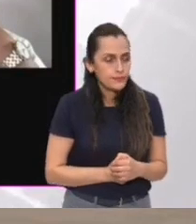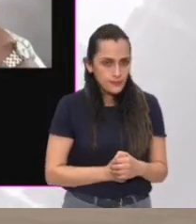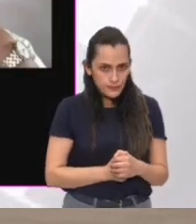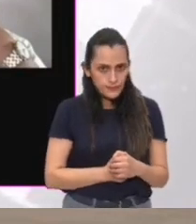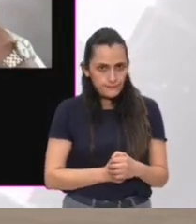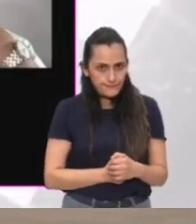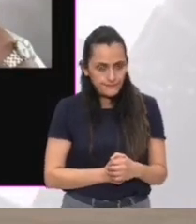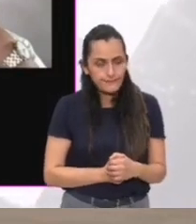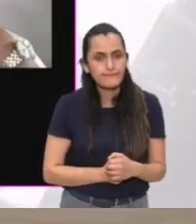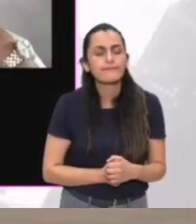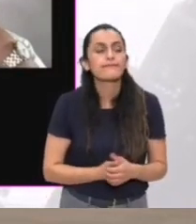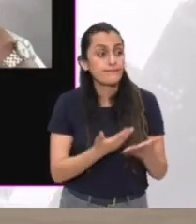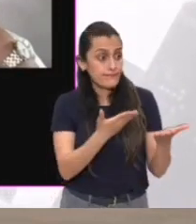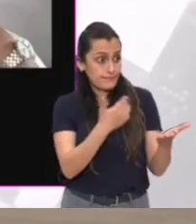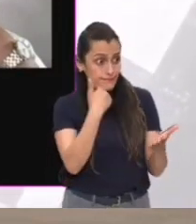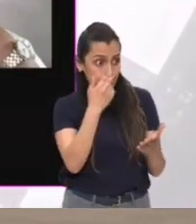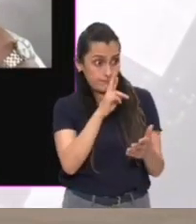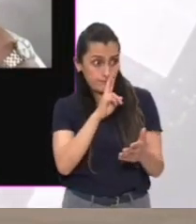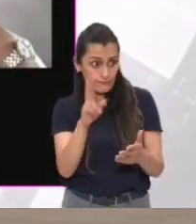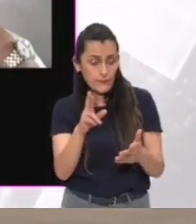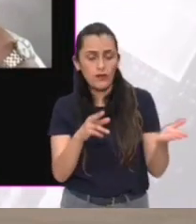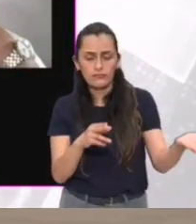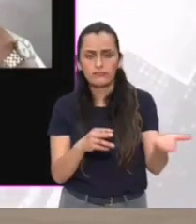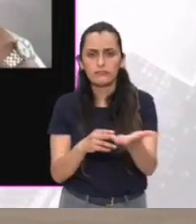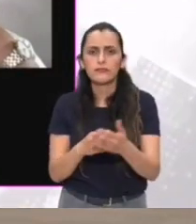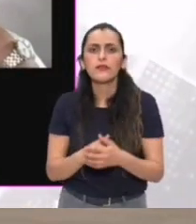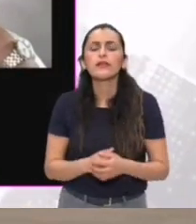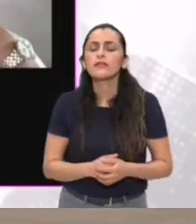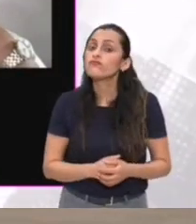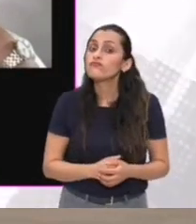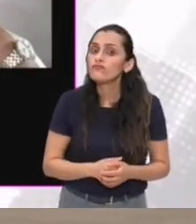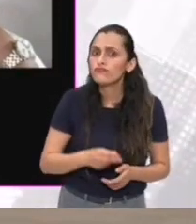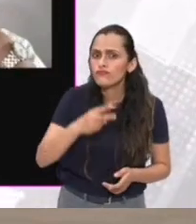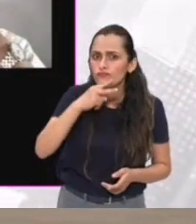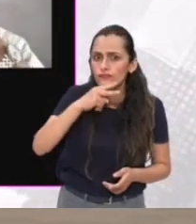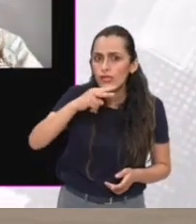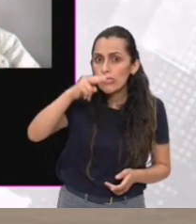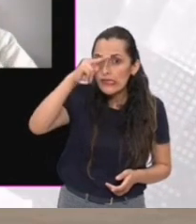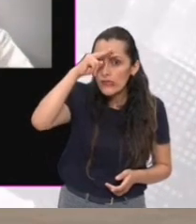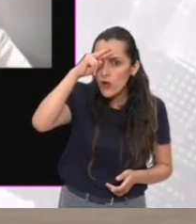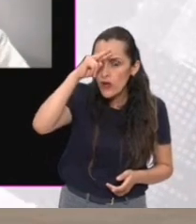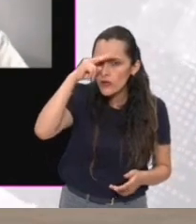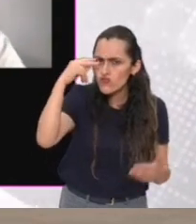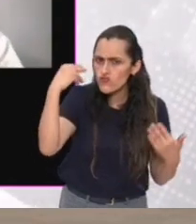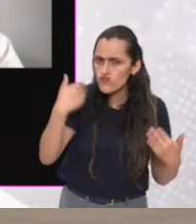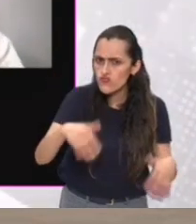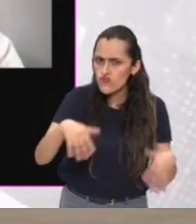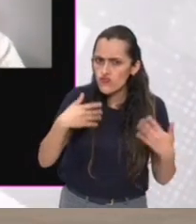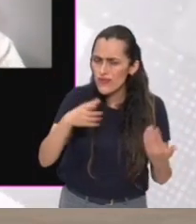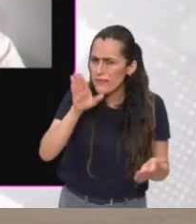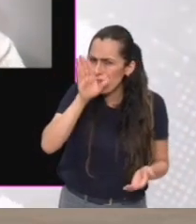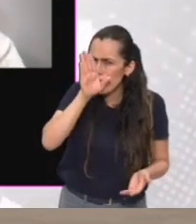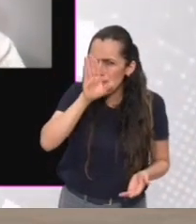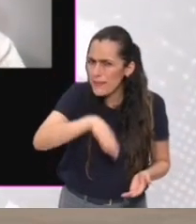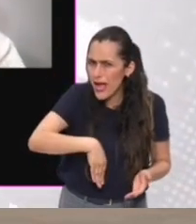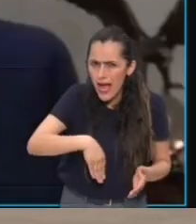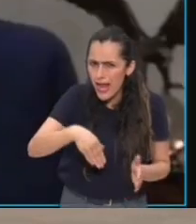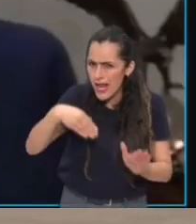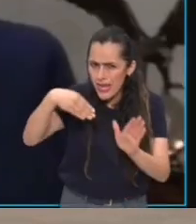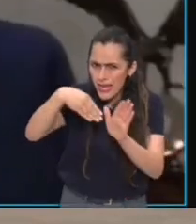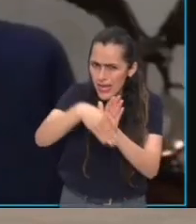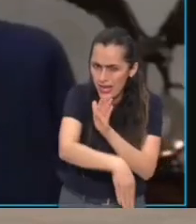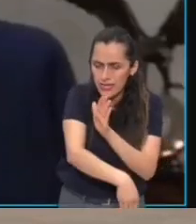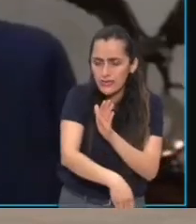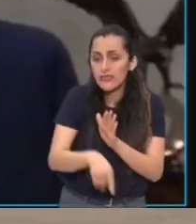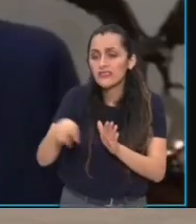Es el derecho de réplica. Muchas gracias. La ignorancia mata y mata a Morena. Cuando estamos hablando de que hay dinero para